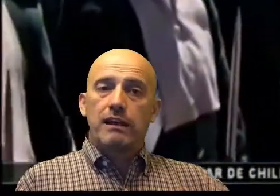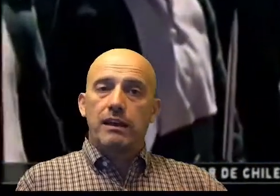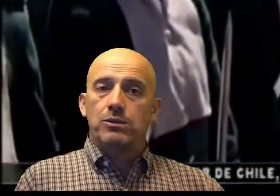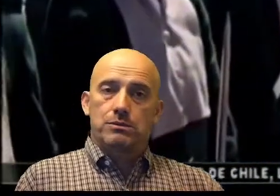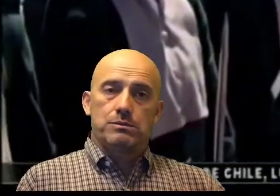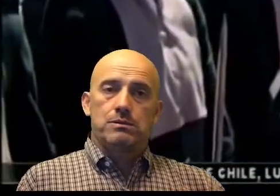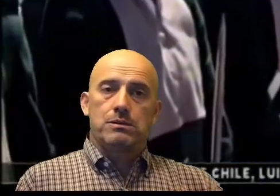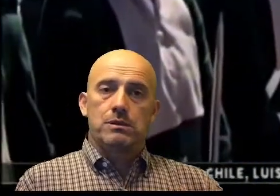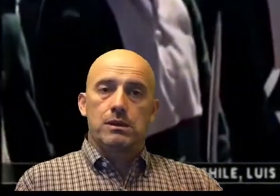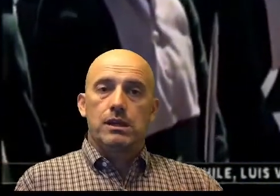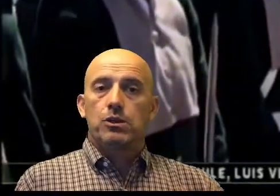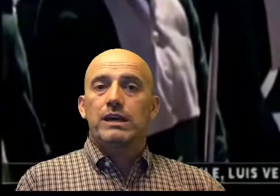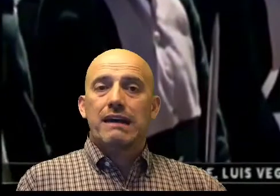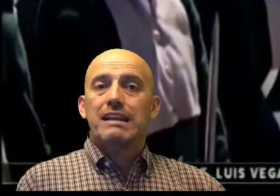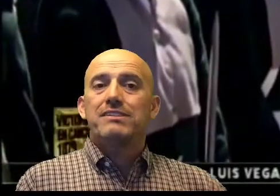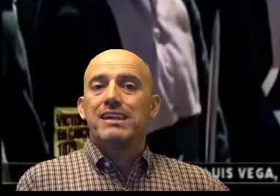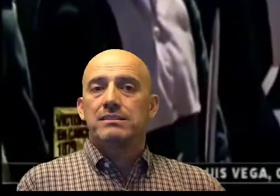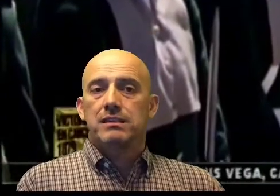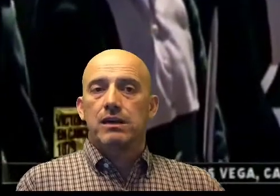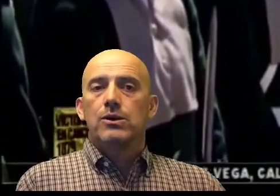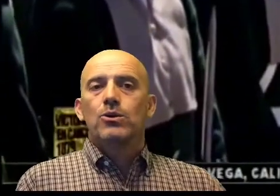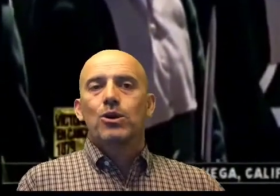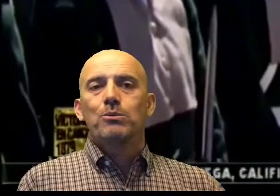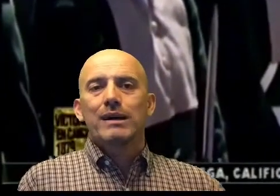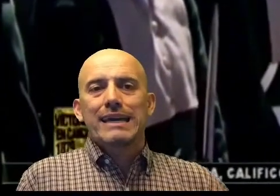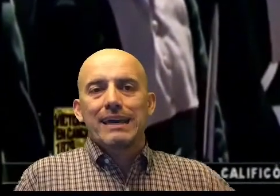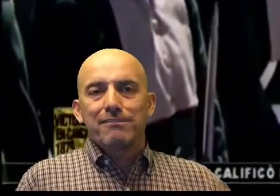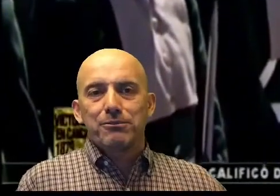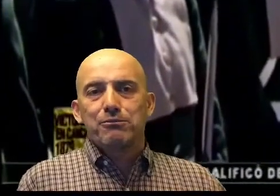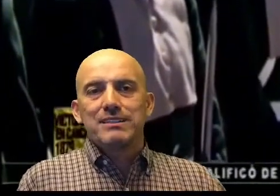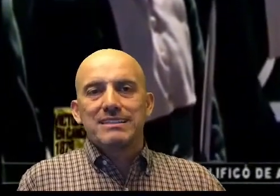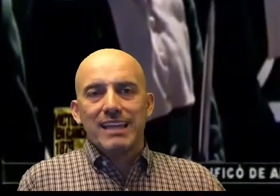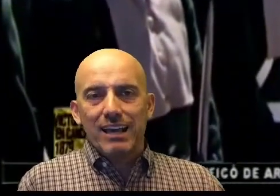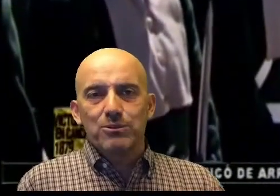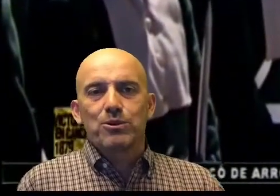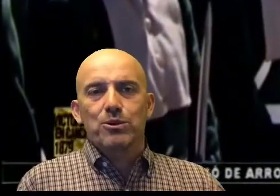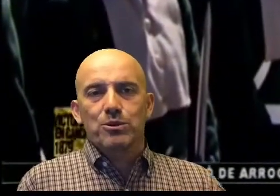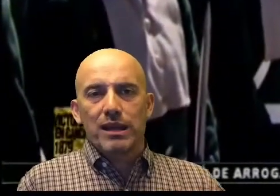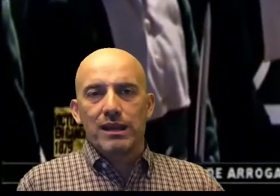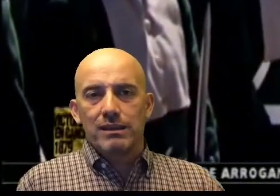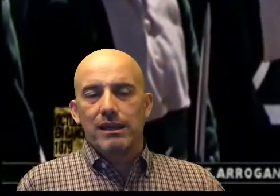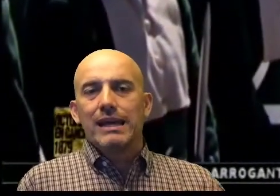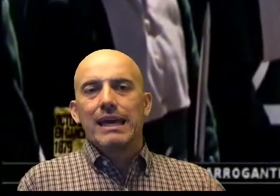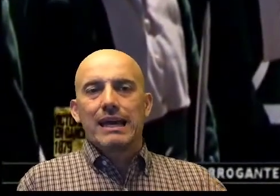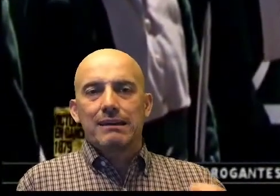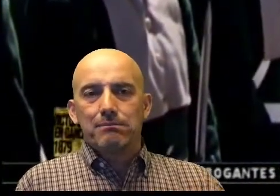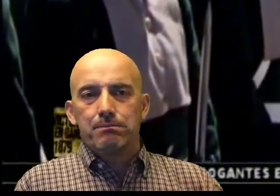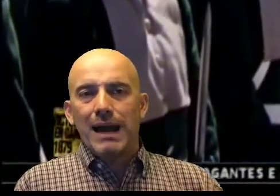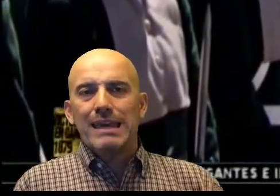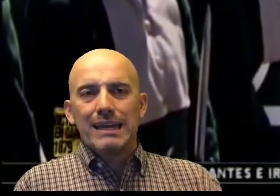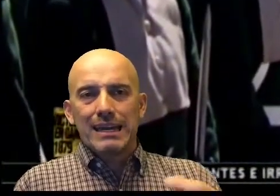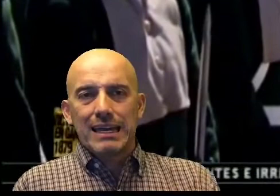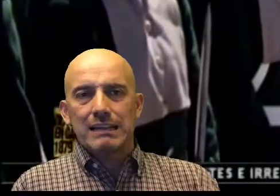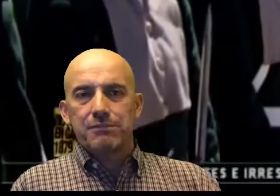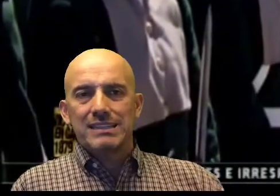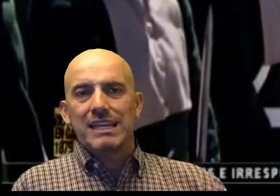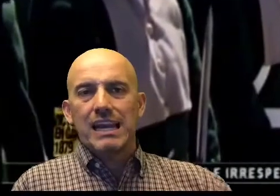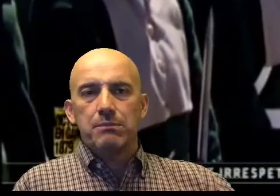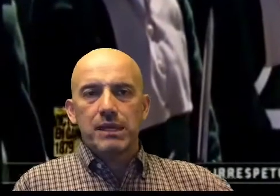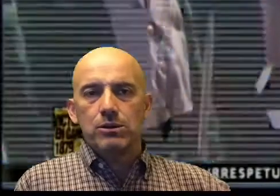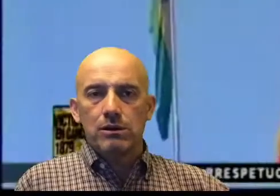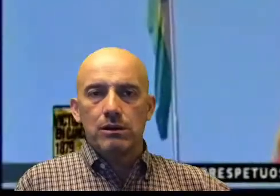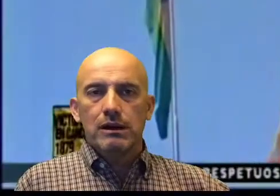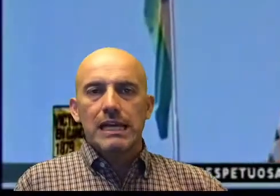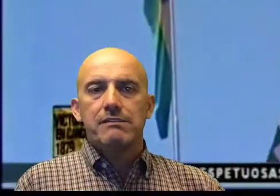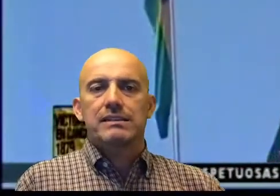árbol leído y lo dejaba en evidencia como un gen es un oficial un coronel en campaña en tierra frente